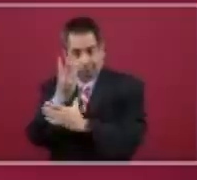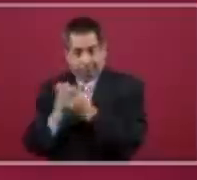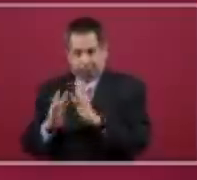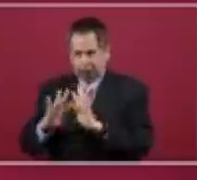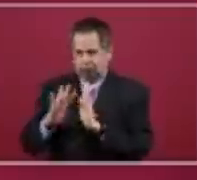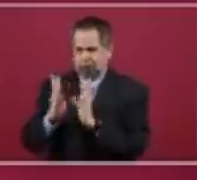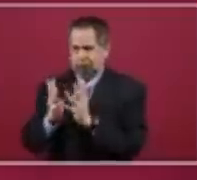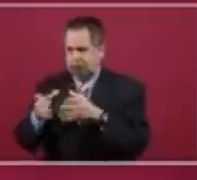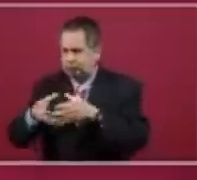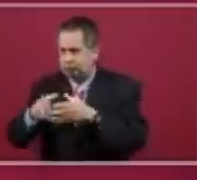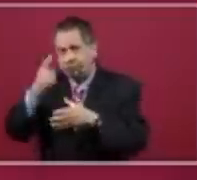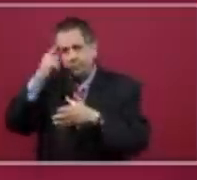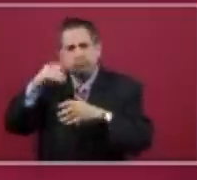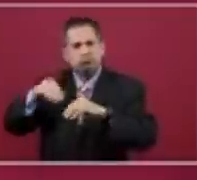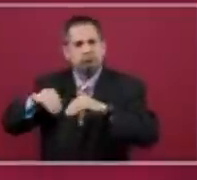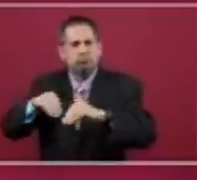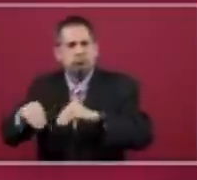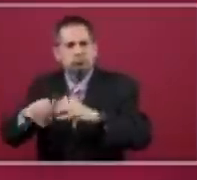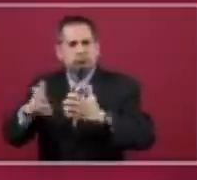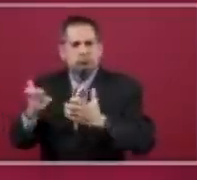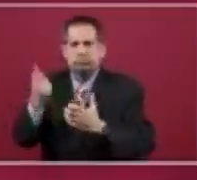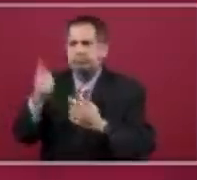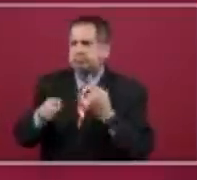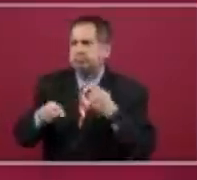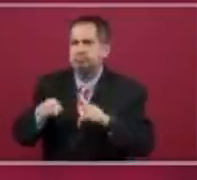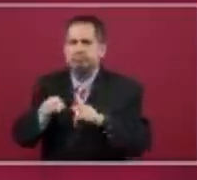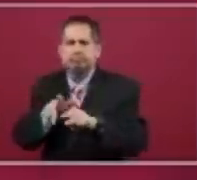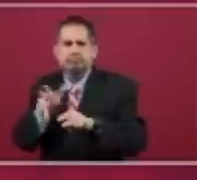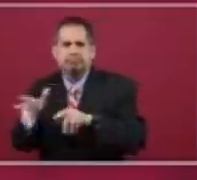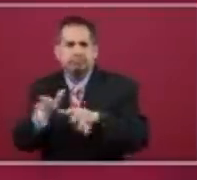parte operativa.